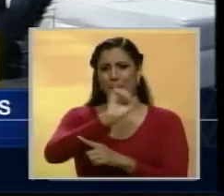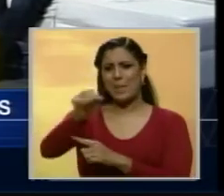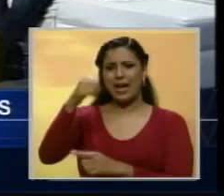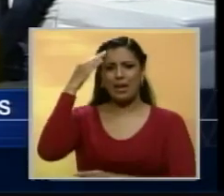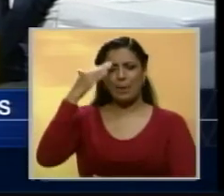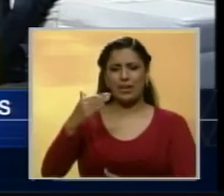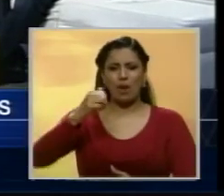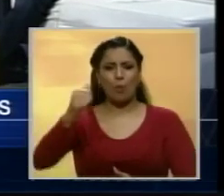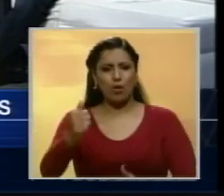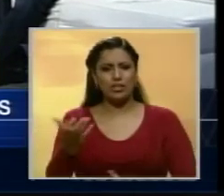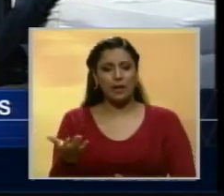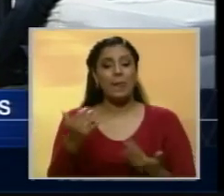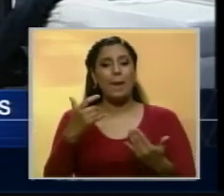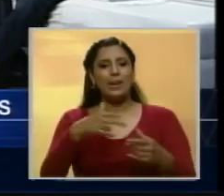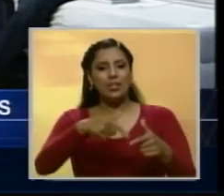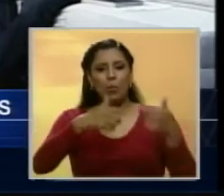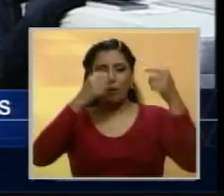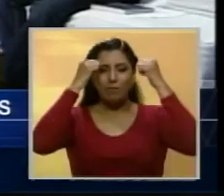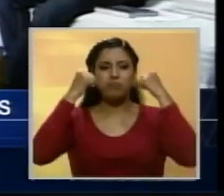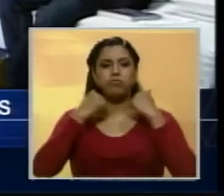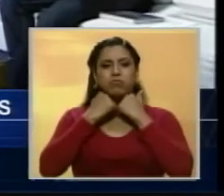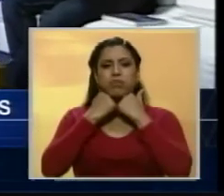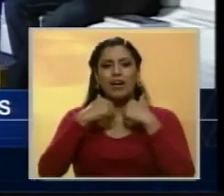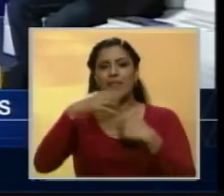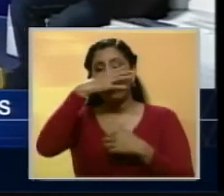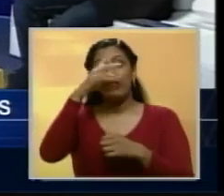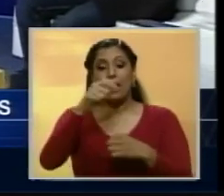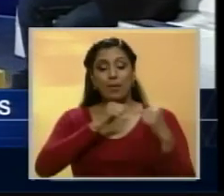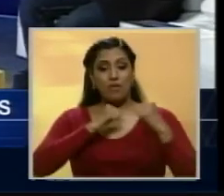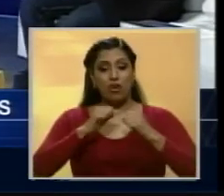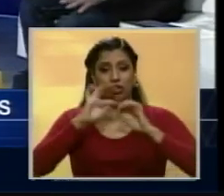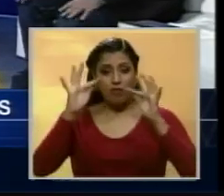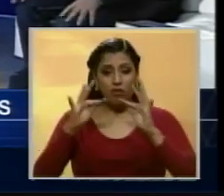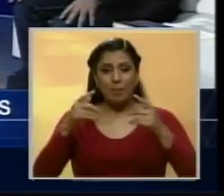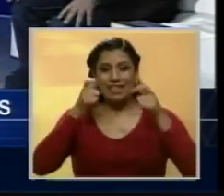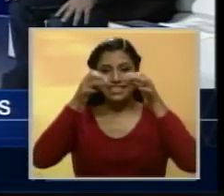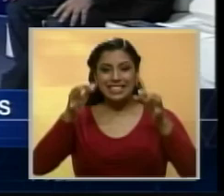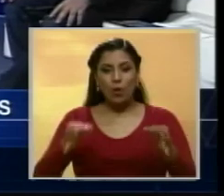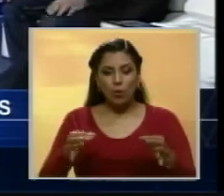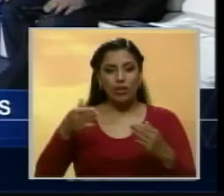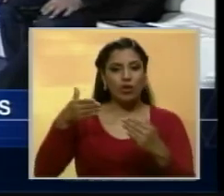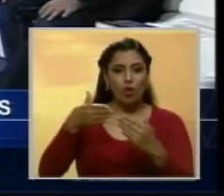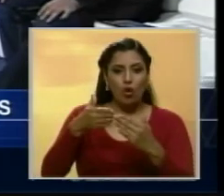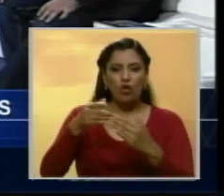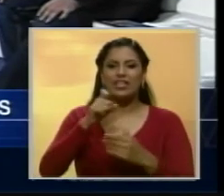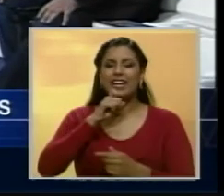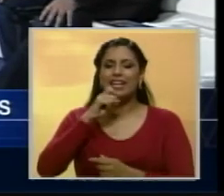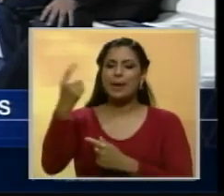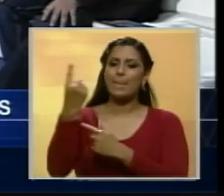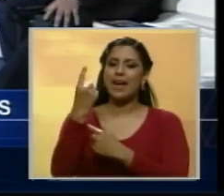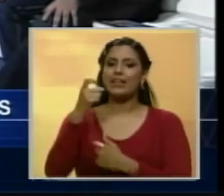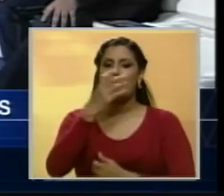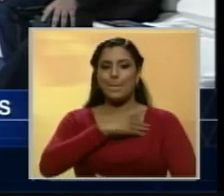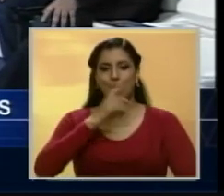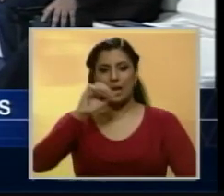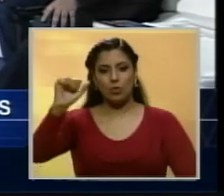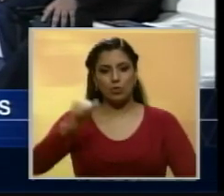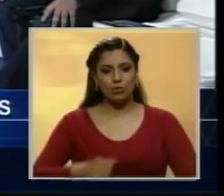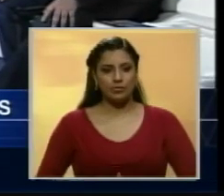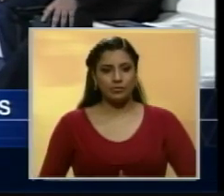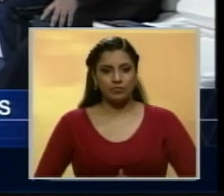alcance. Las calificó de grupos paramilitares y agregó que se fortalecen mecanismos de seguridad ordenados por el presidente Nicolás